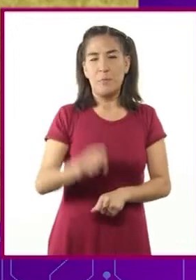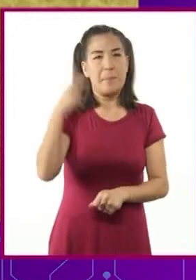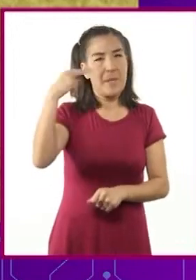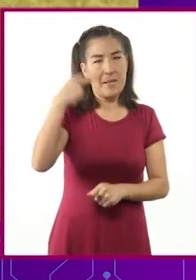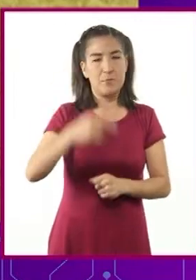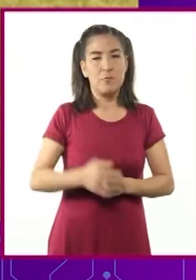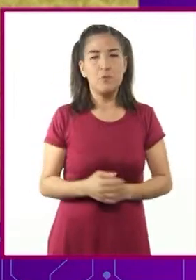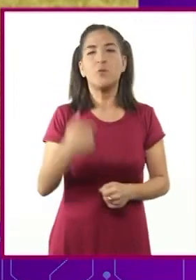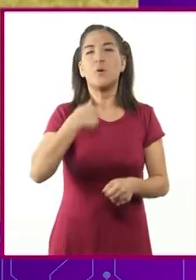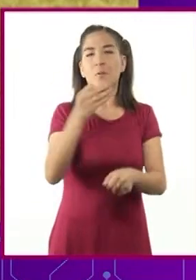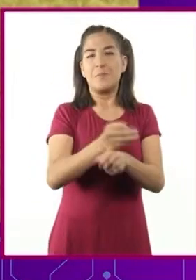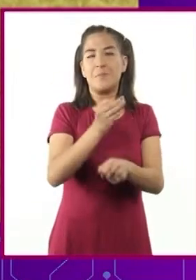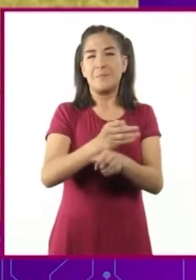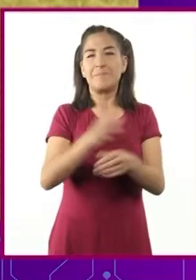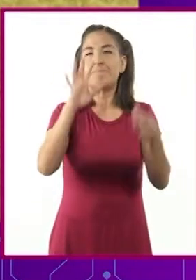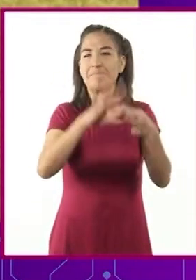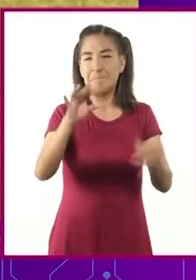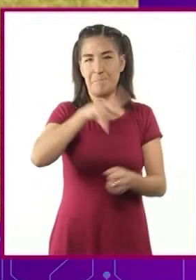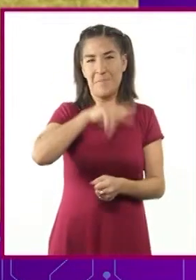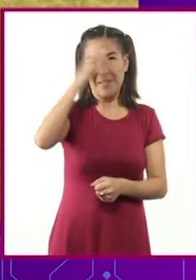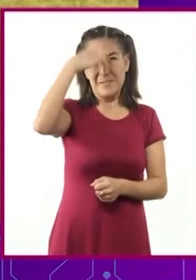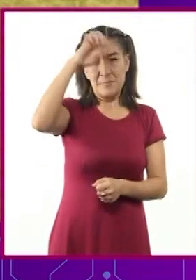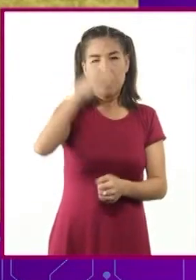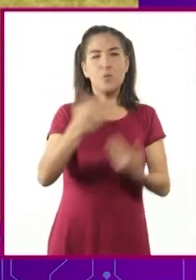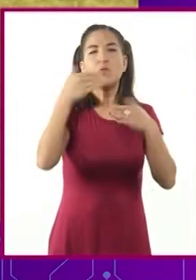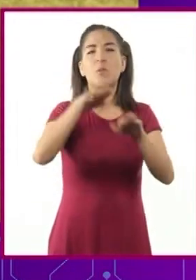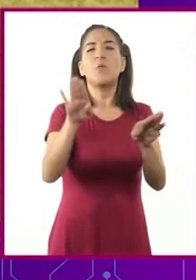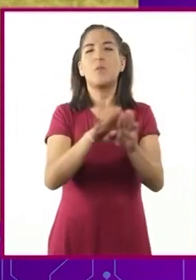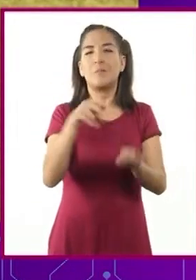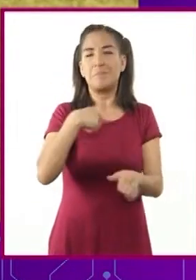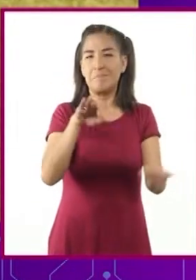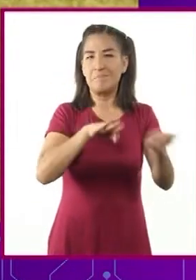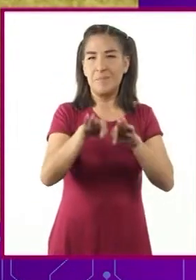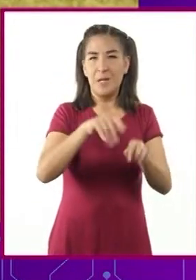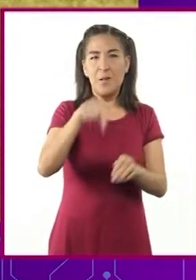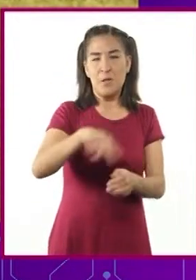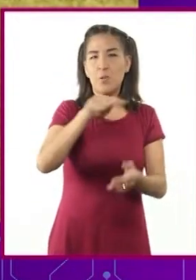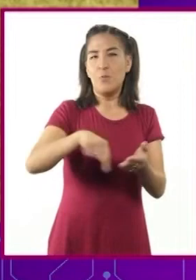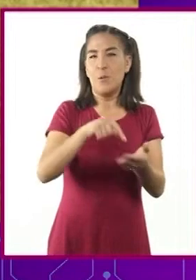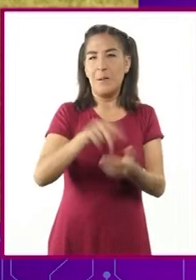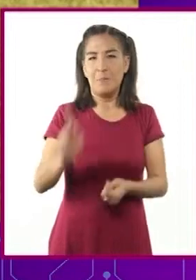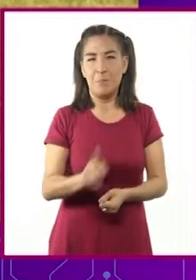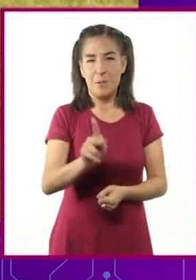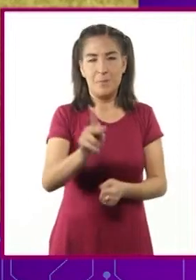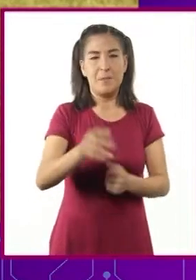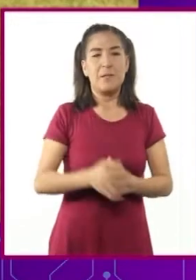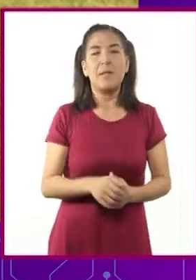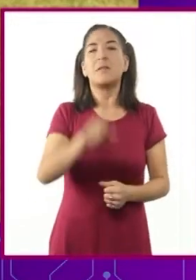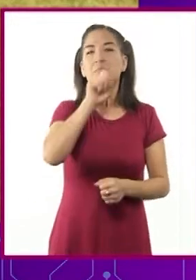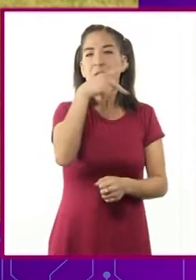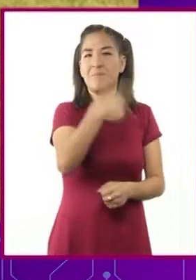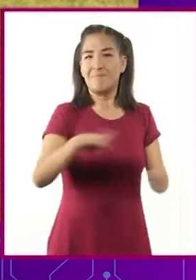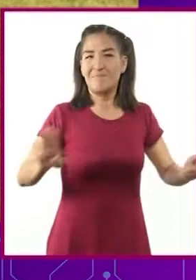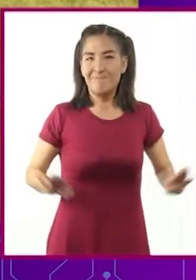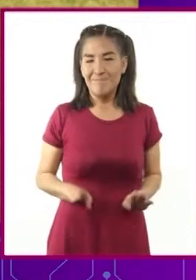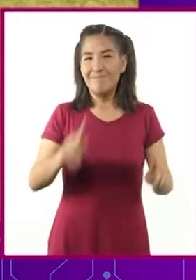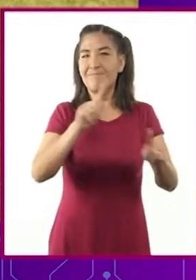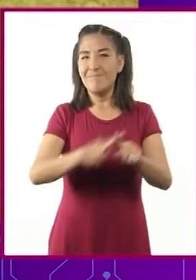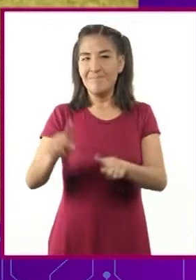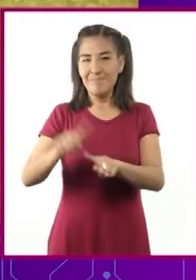Les compartiré un poco de mi experiencia acerca de cómo ha sido trabajar en espacios rurales y qué características los